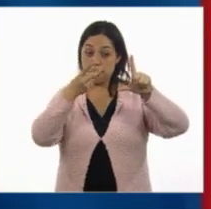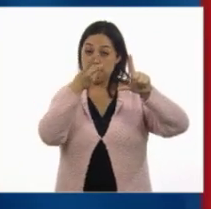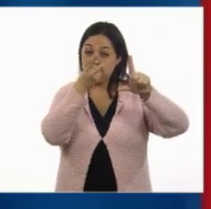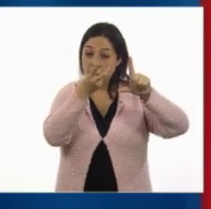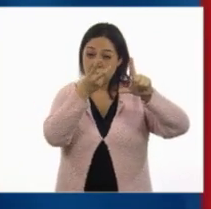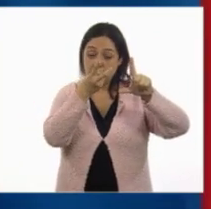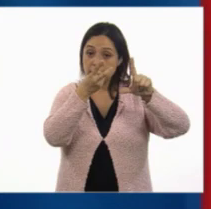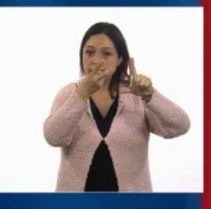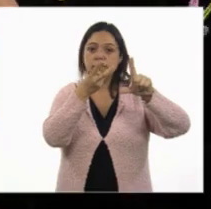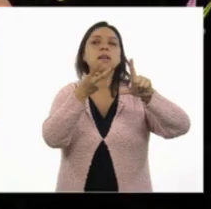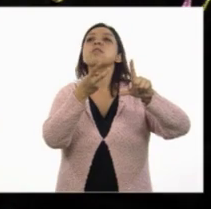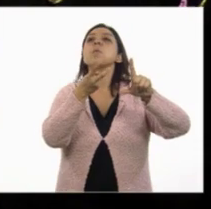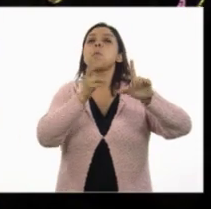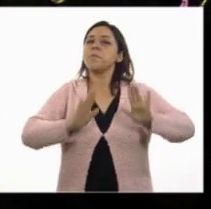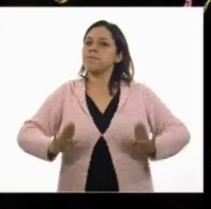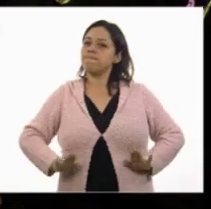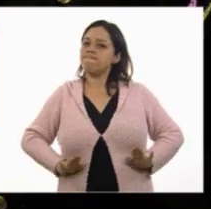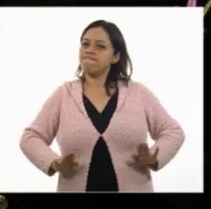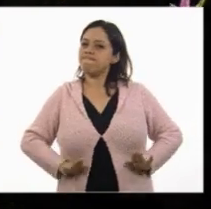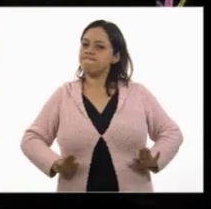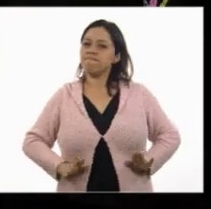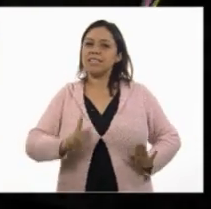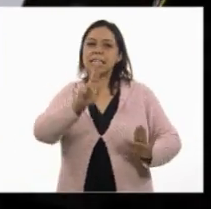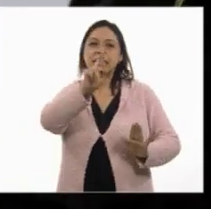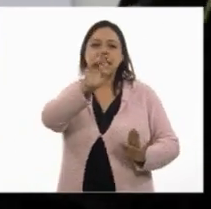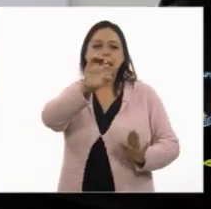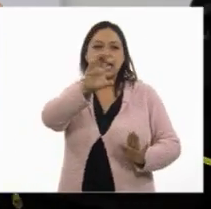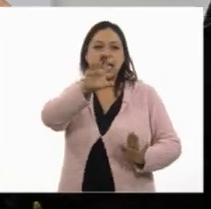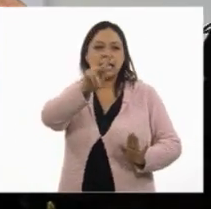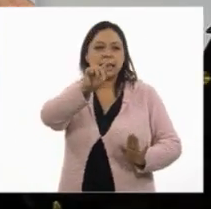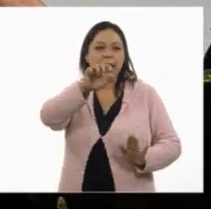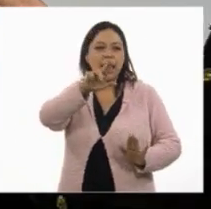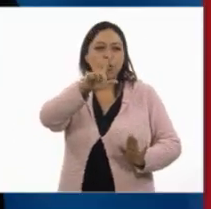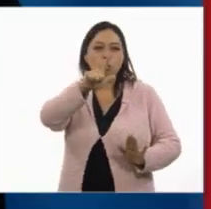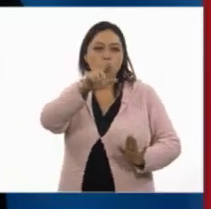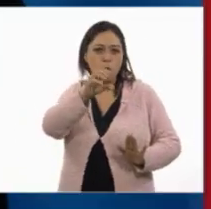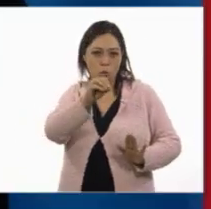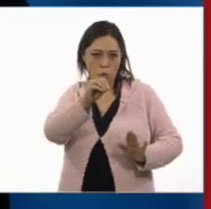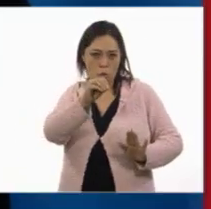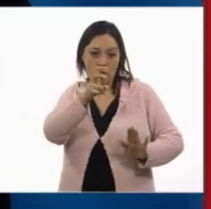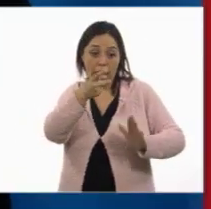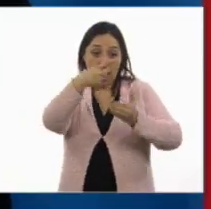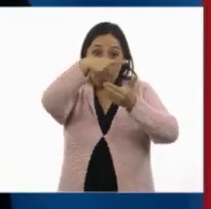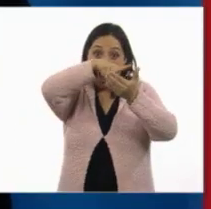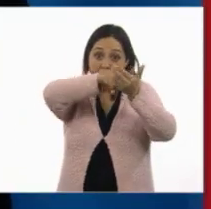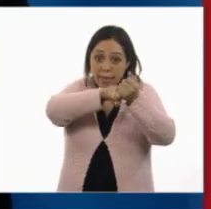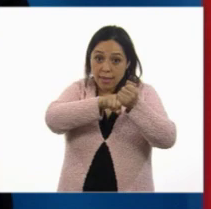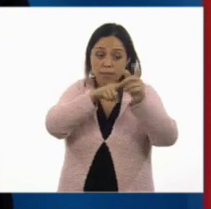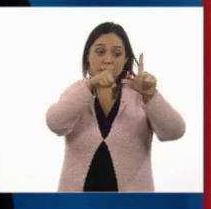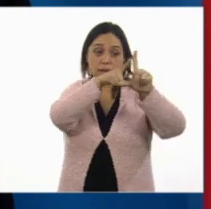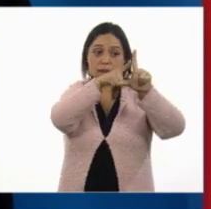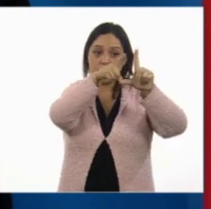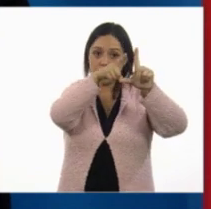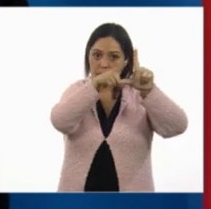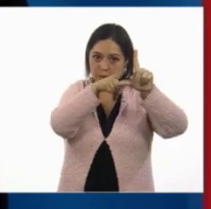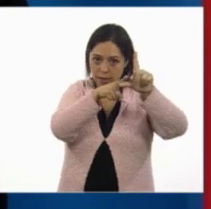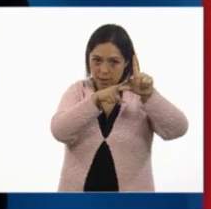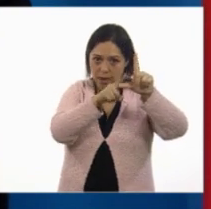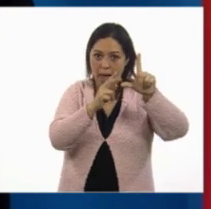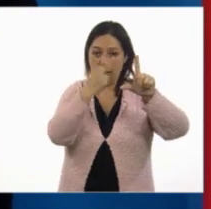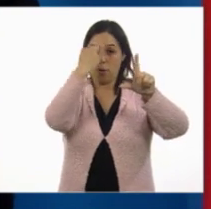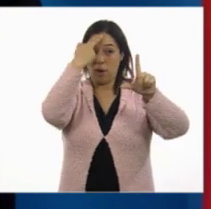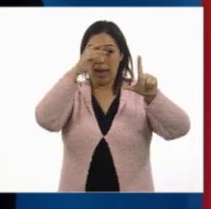un triángulo rectángulo. Que Recuerda no que los escalenos tienen tres lados iguales,